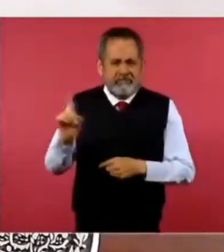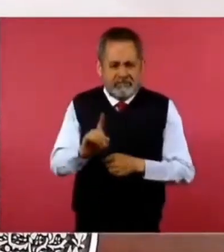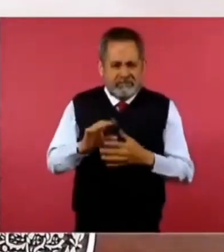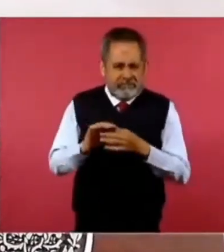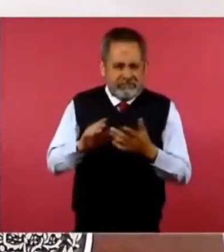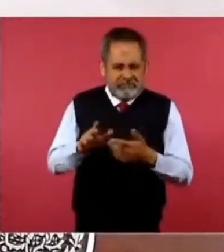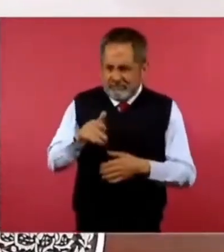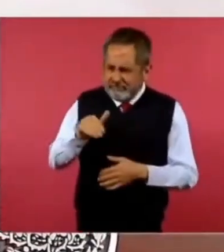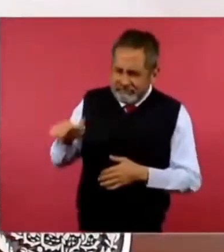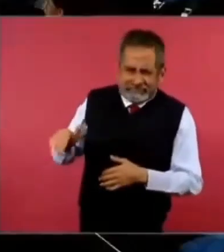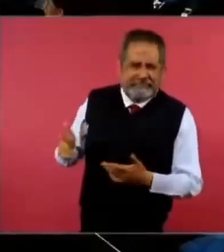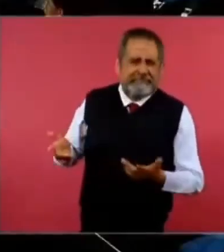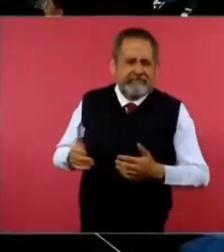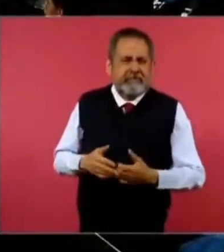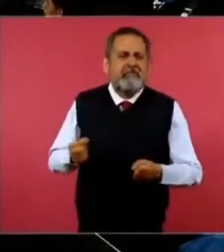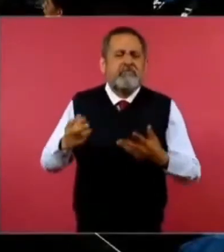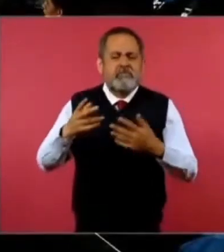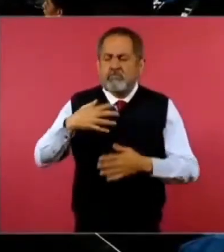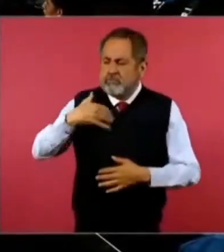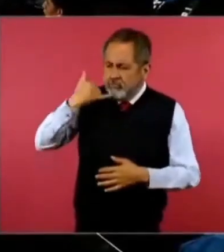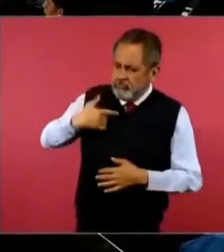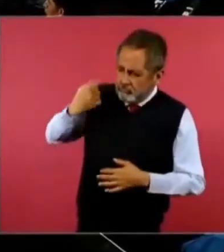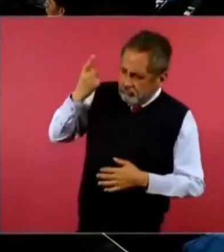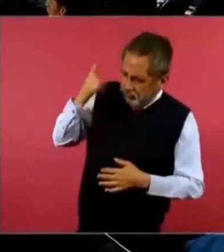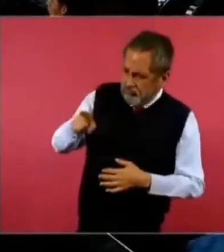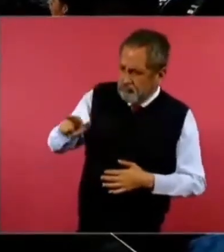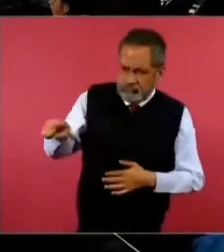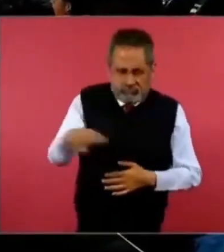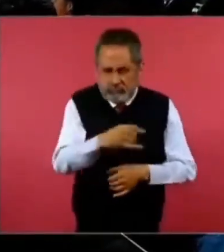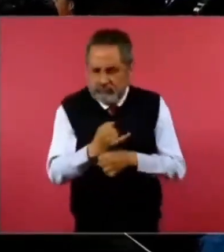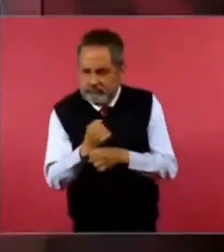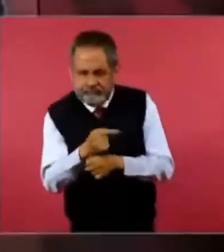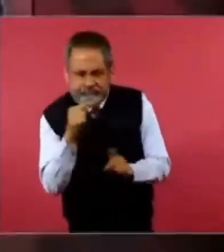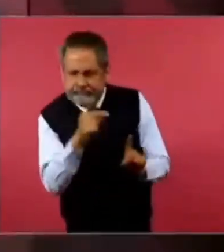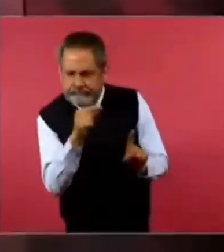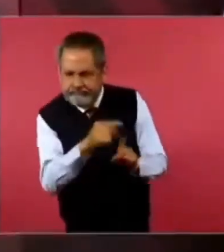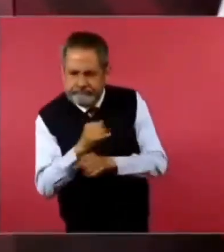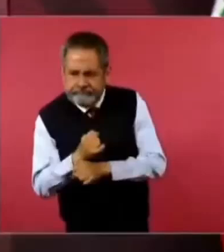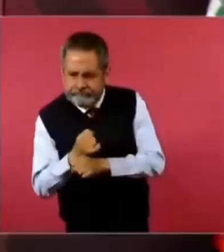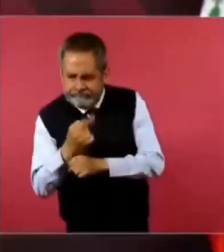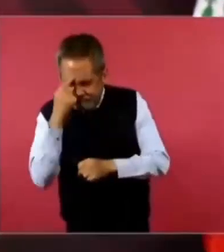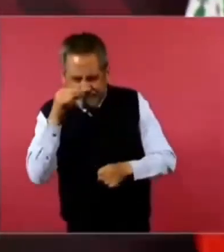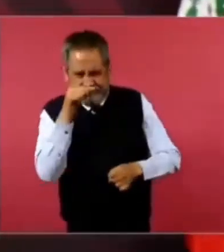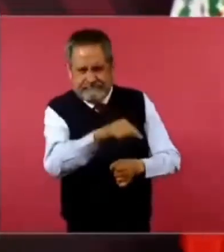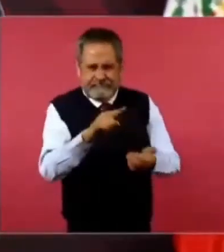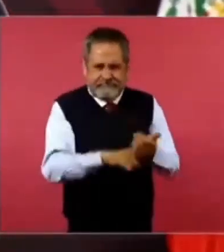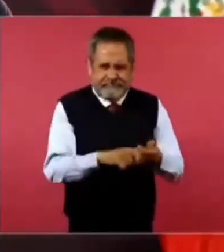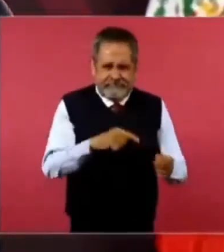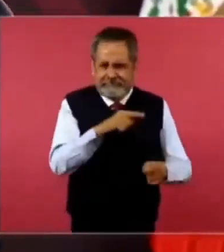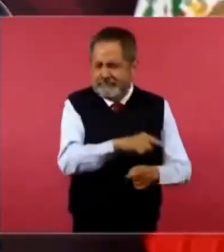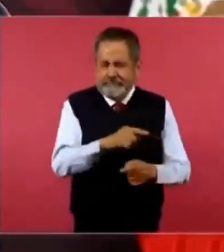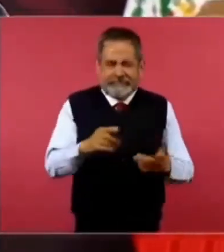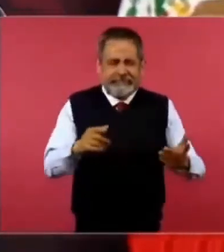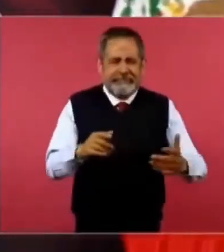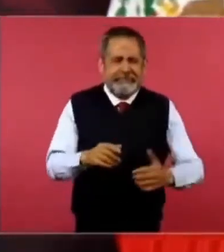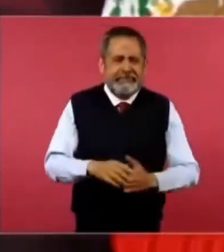oye, ¿cuándo te di yo la instrucción de que investigaras a